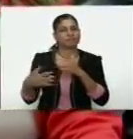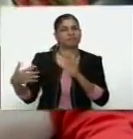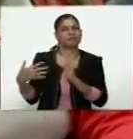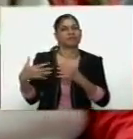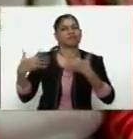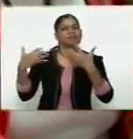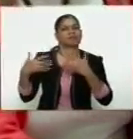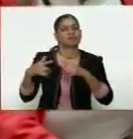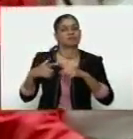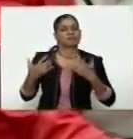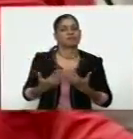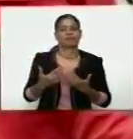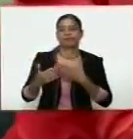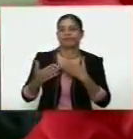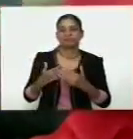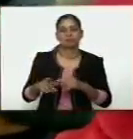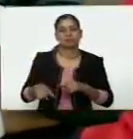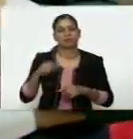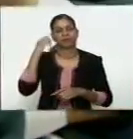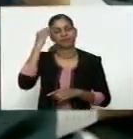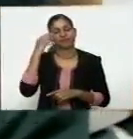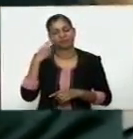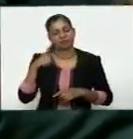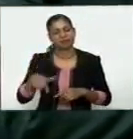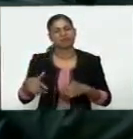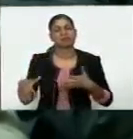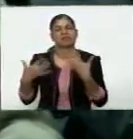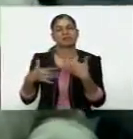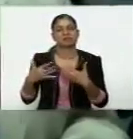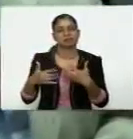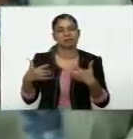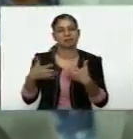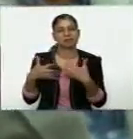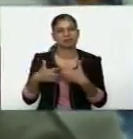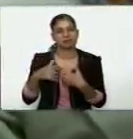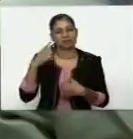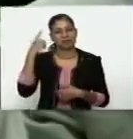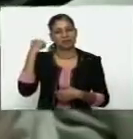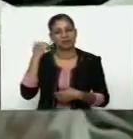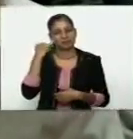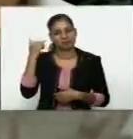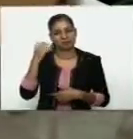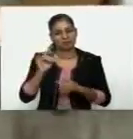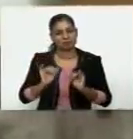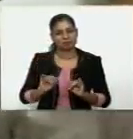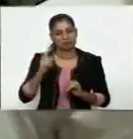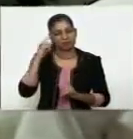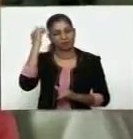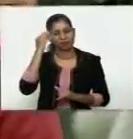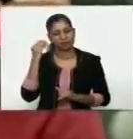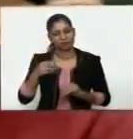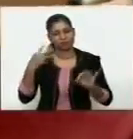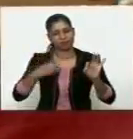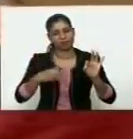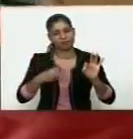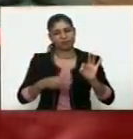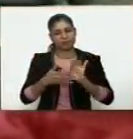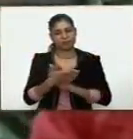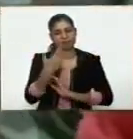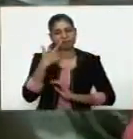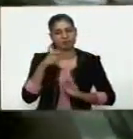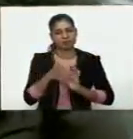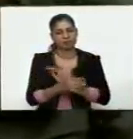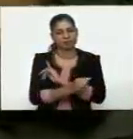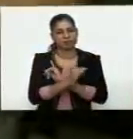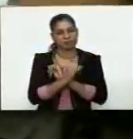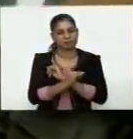criptomoneda. Y habíamos previsto ese escenario. Así como en su momento, en el diseño de una estrategia, siempre dijimos que el Petro saldría en la plataforma